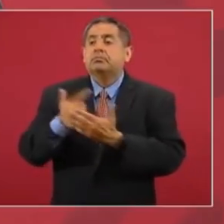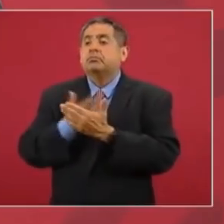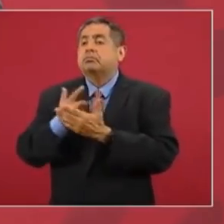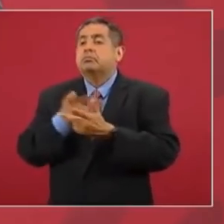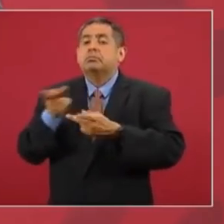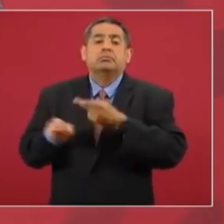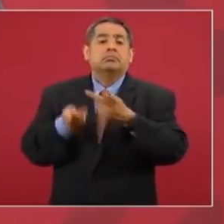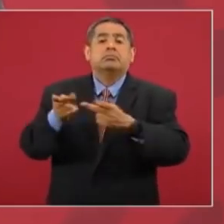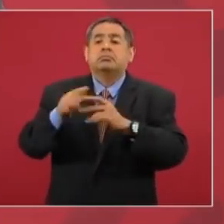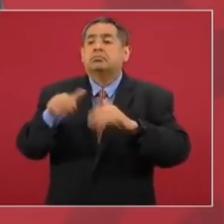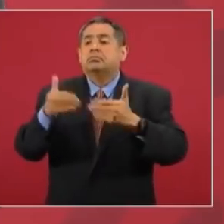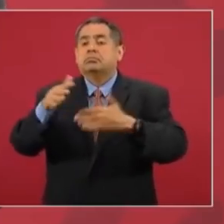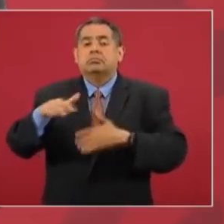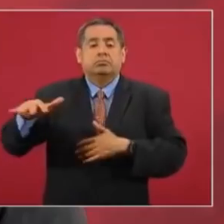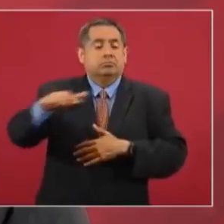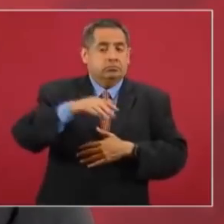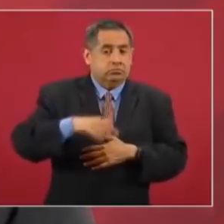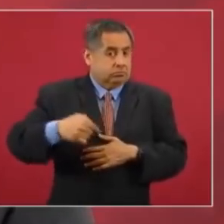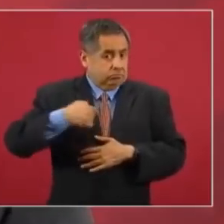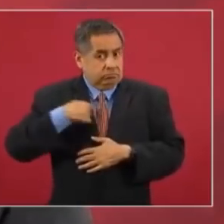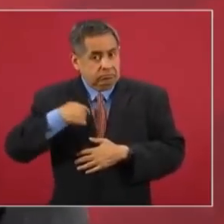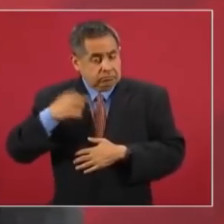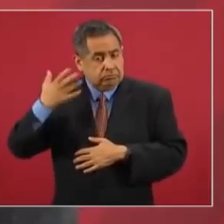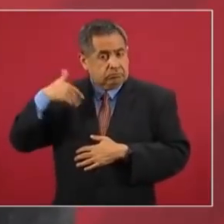ahí no hay problema. Yo fui dirigente